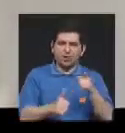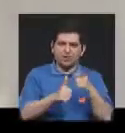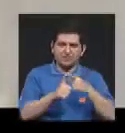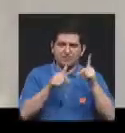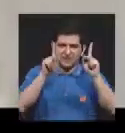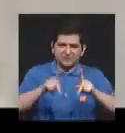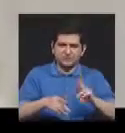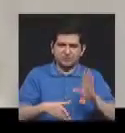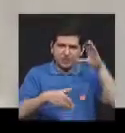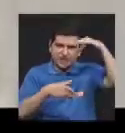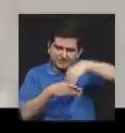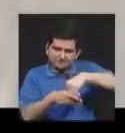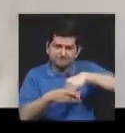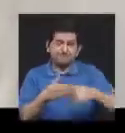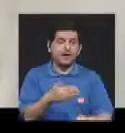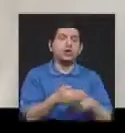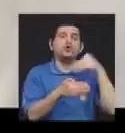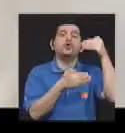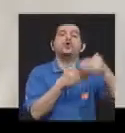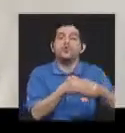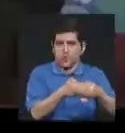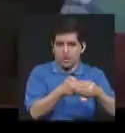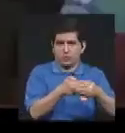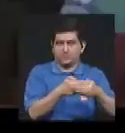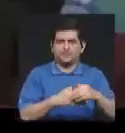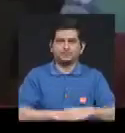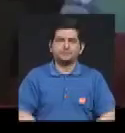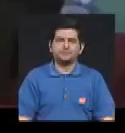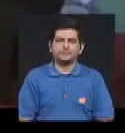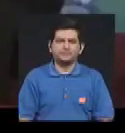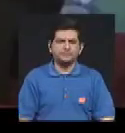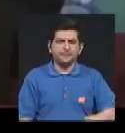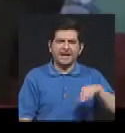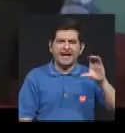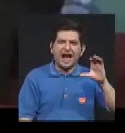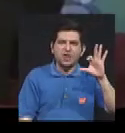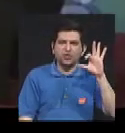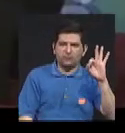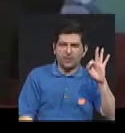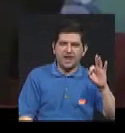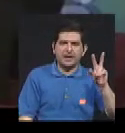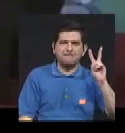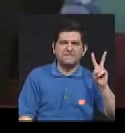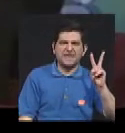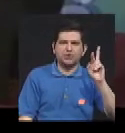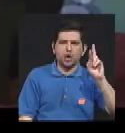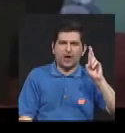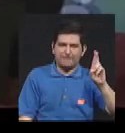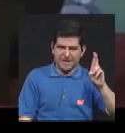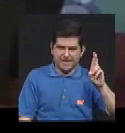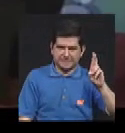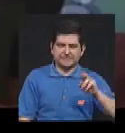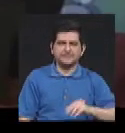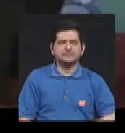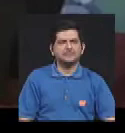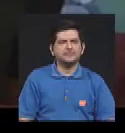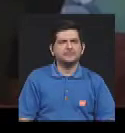primeros reclutados. Después Carlos Frer, Víctor